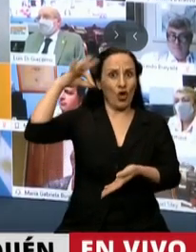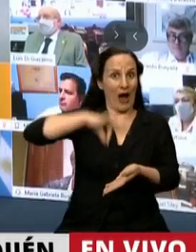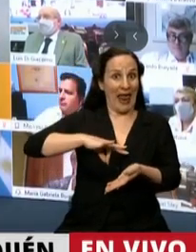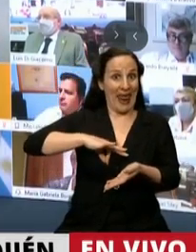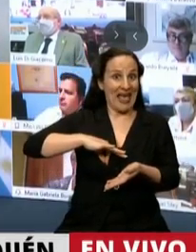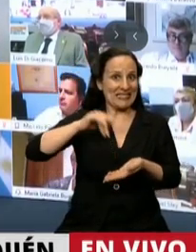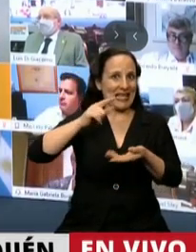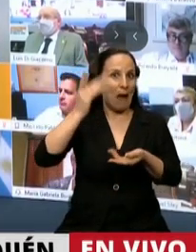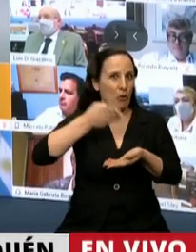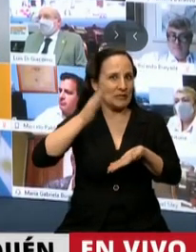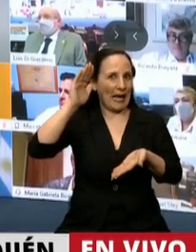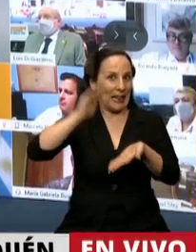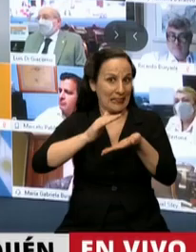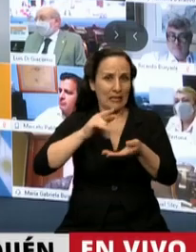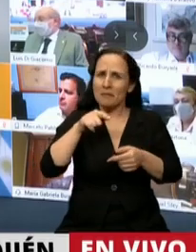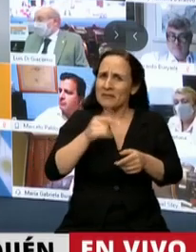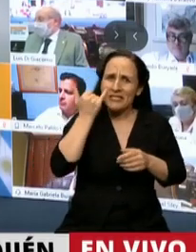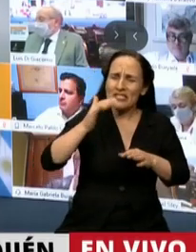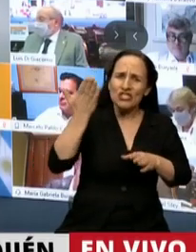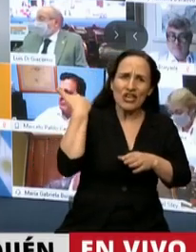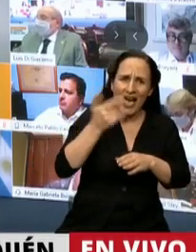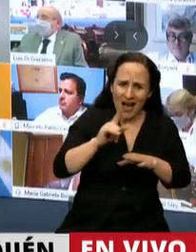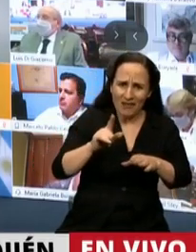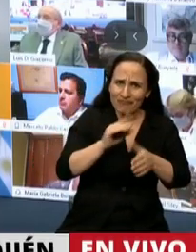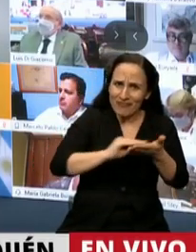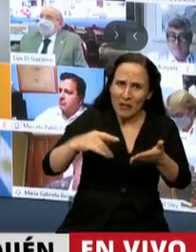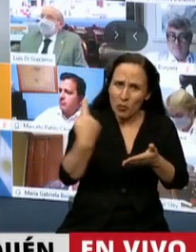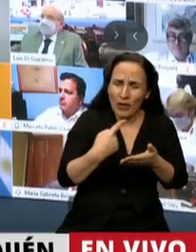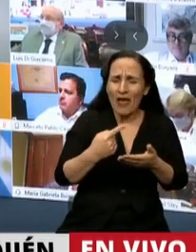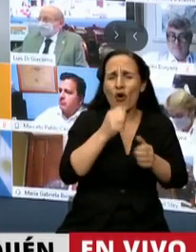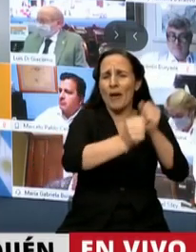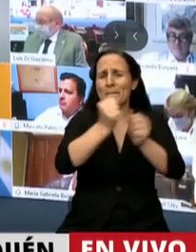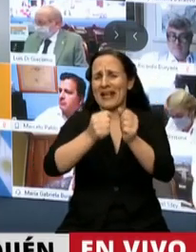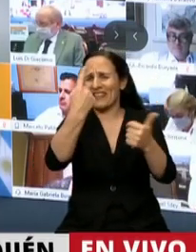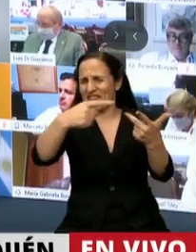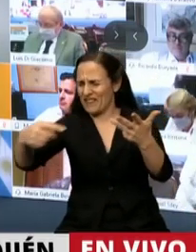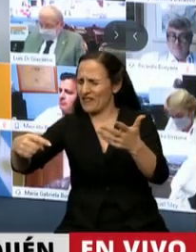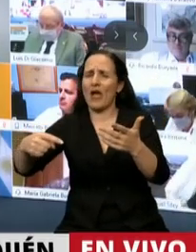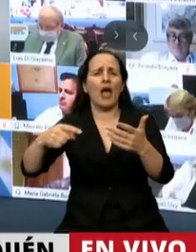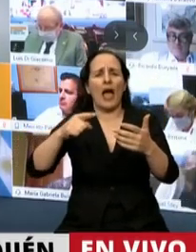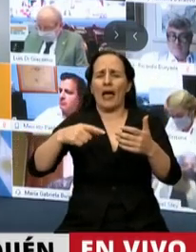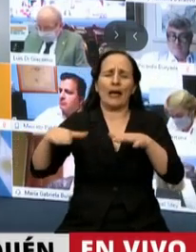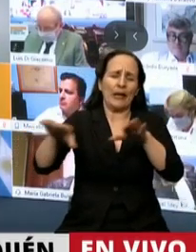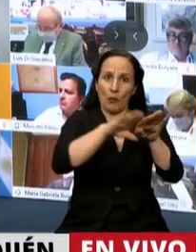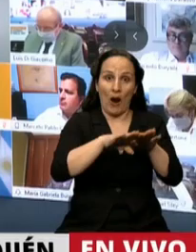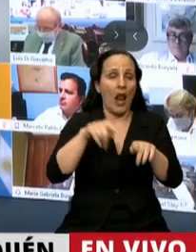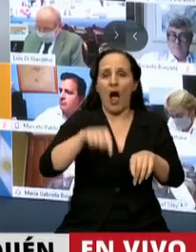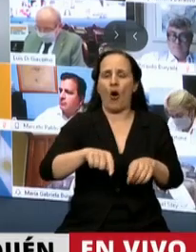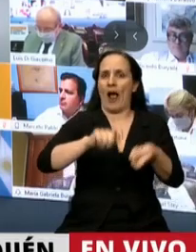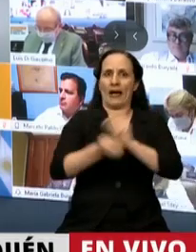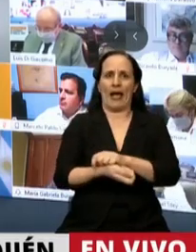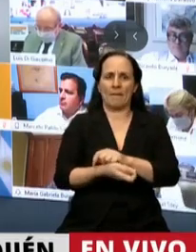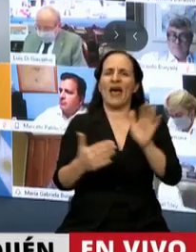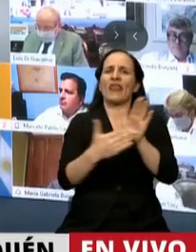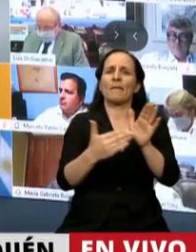ganancias, que de acuerdo a lo establecido por esta Cámara eran iguales para todas, ahora son escalonados de acuerdo al tamaño de